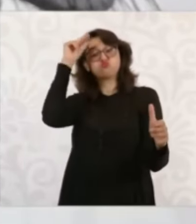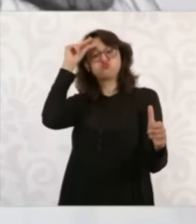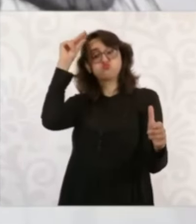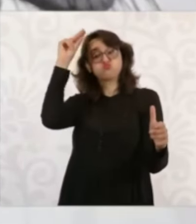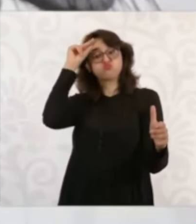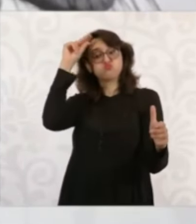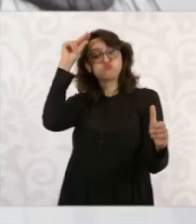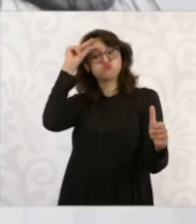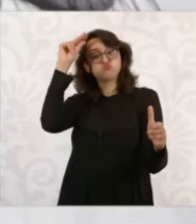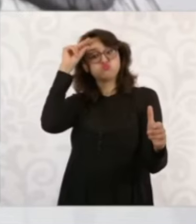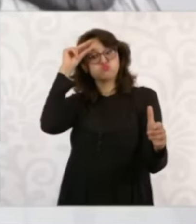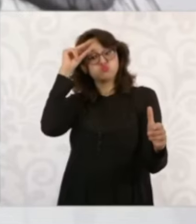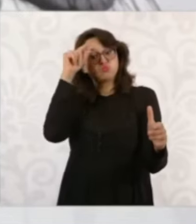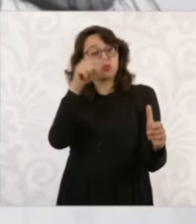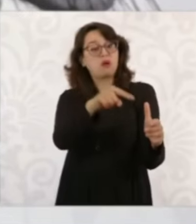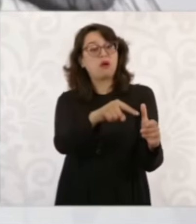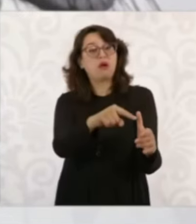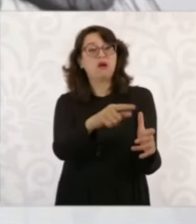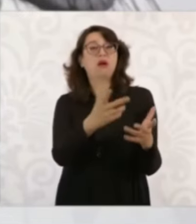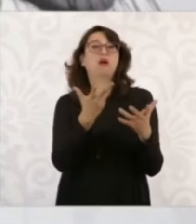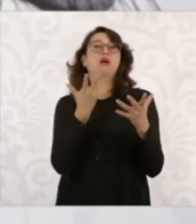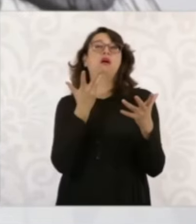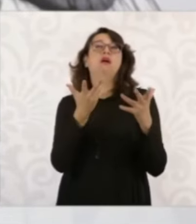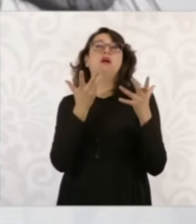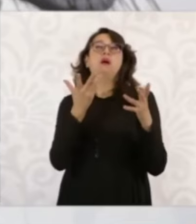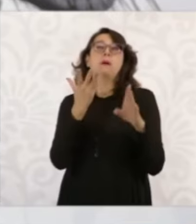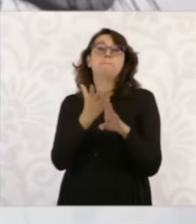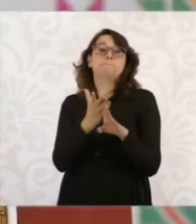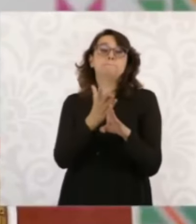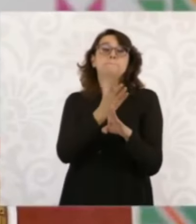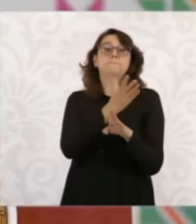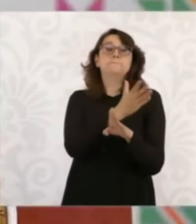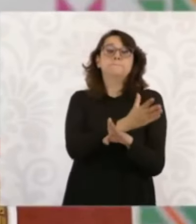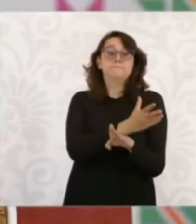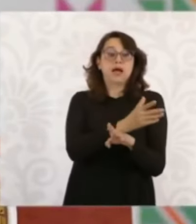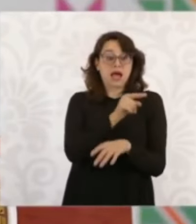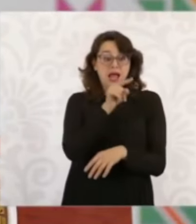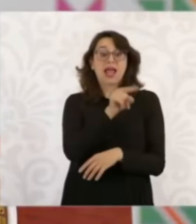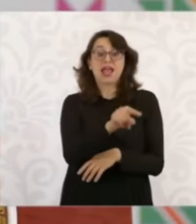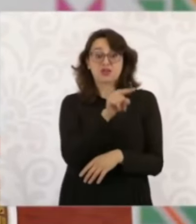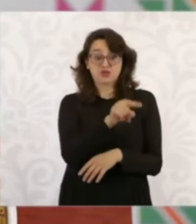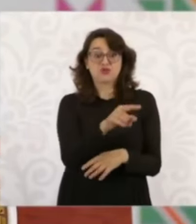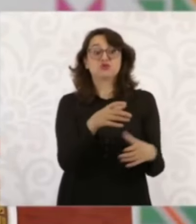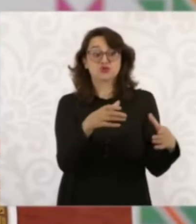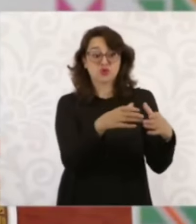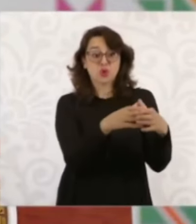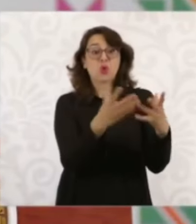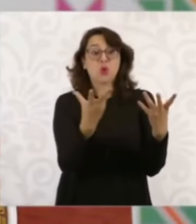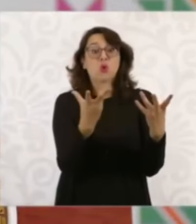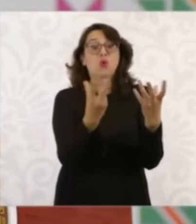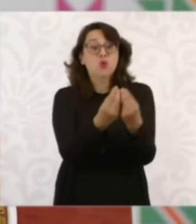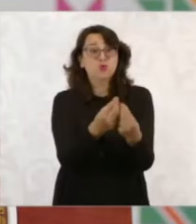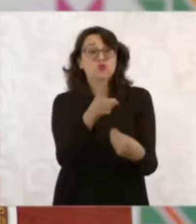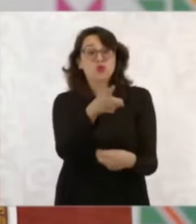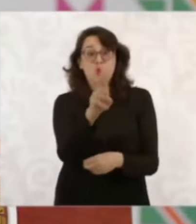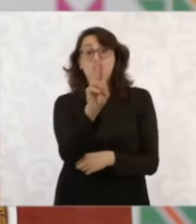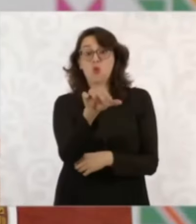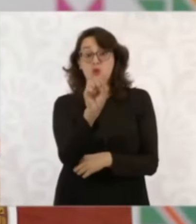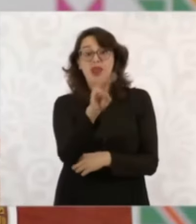pues el pasado, estaban con Carpizo. Muchos de ellos habían